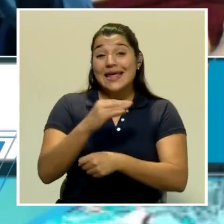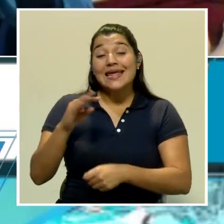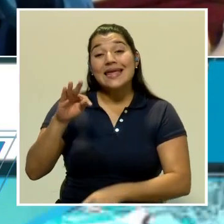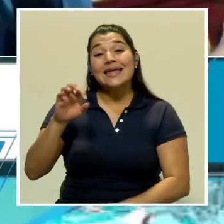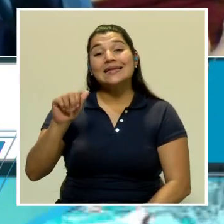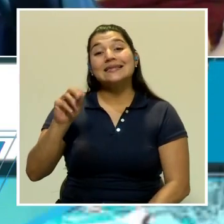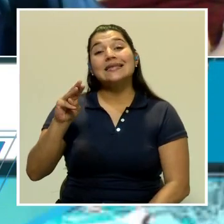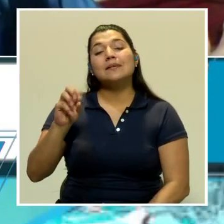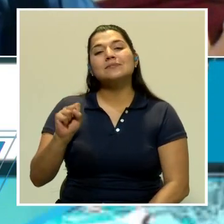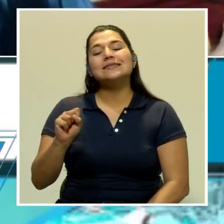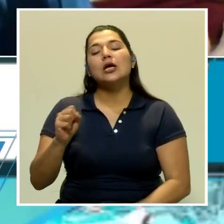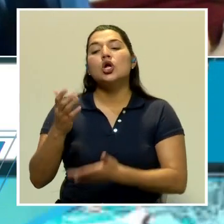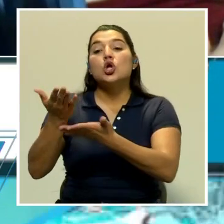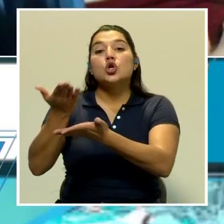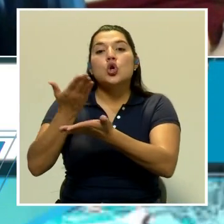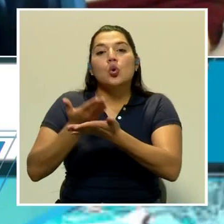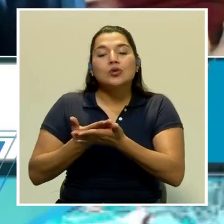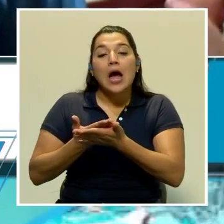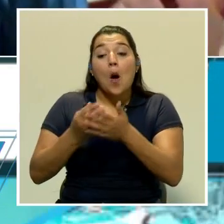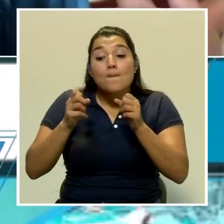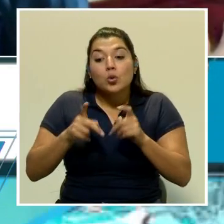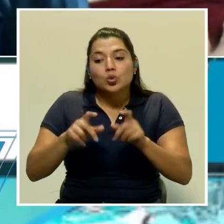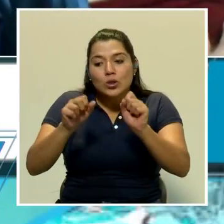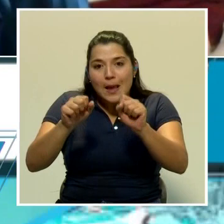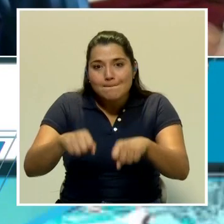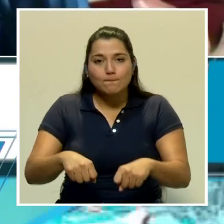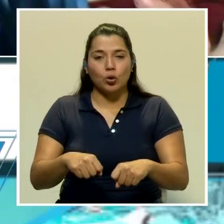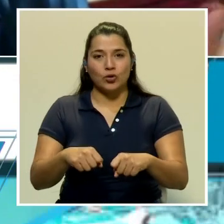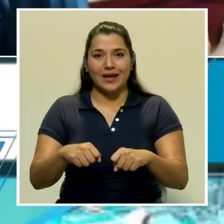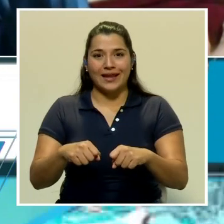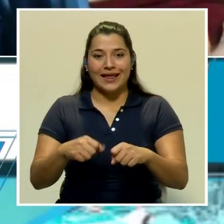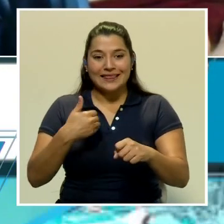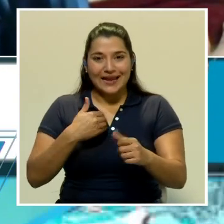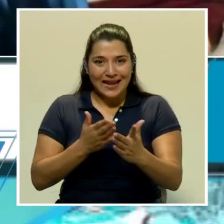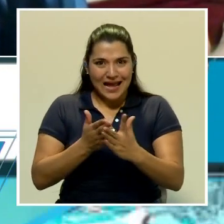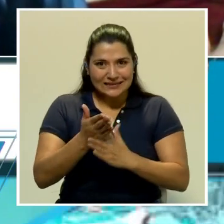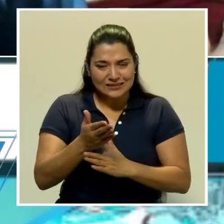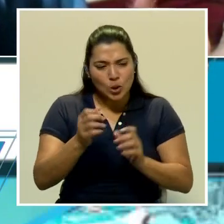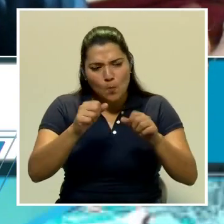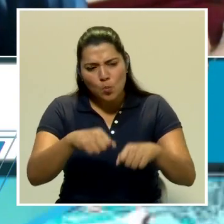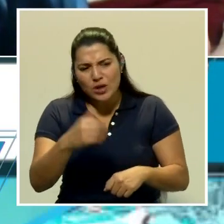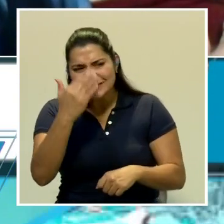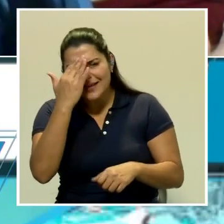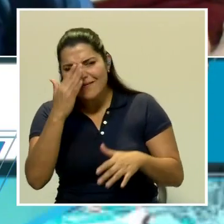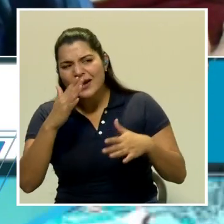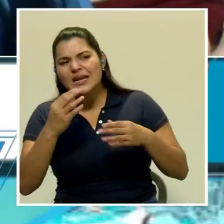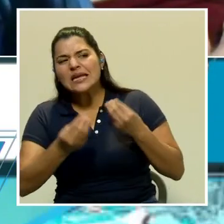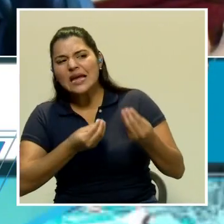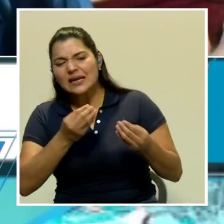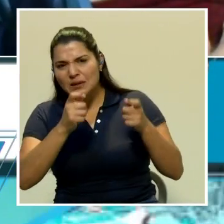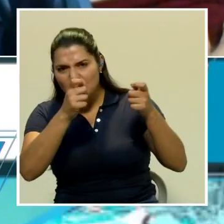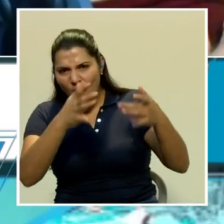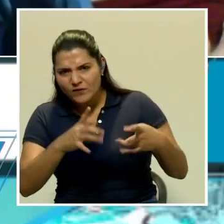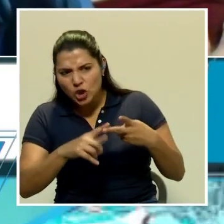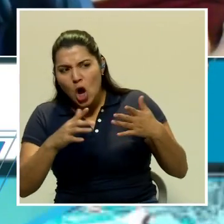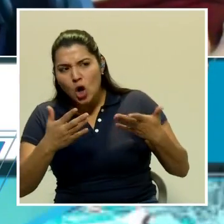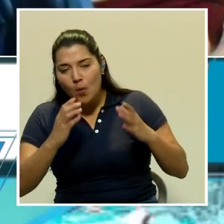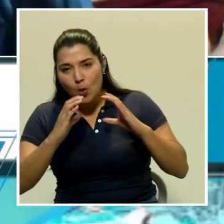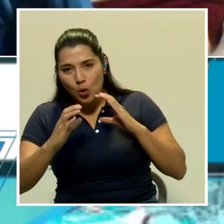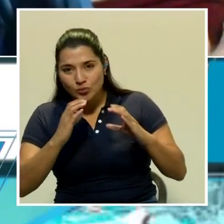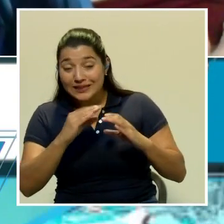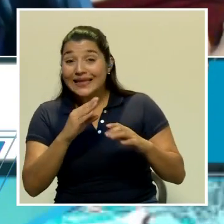la oportunidad de tener esa trazabilidad, conocer en qué están haciendo los docentes, cómo se están comunicando. Y con